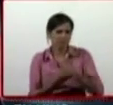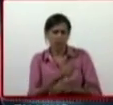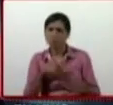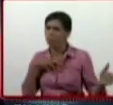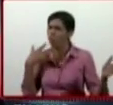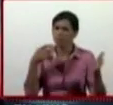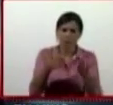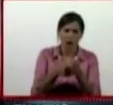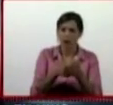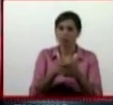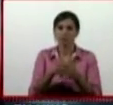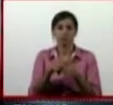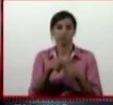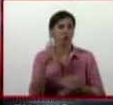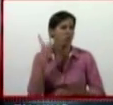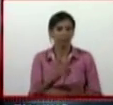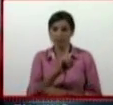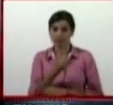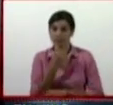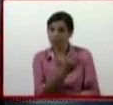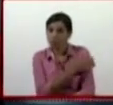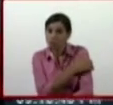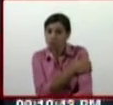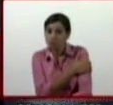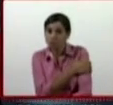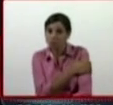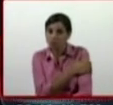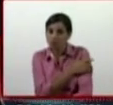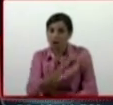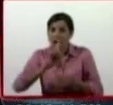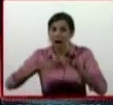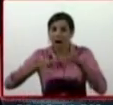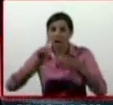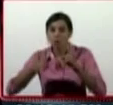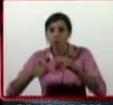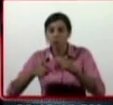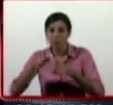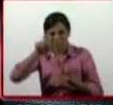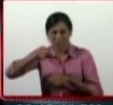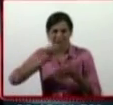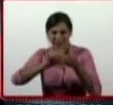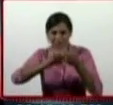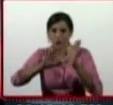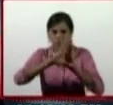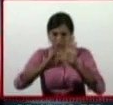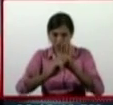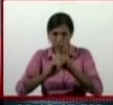debe ser. Y en privado, algunos constituyentes nuestros,